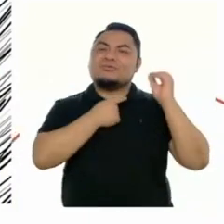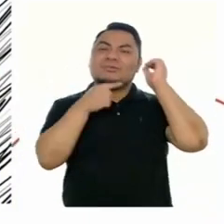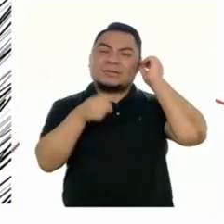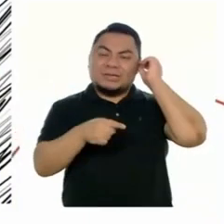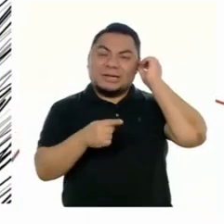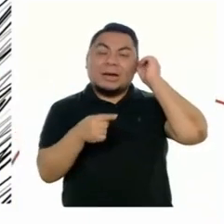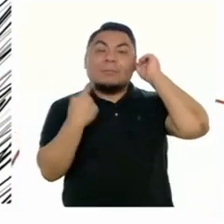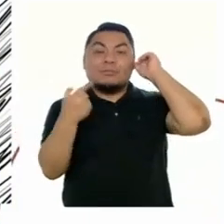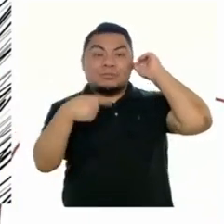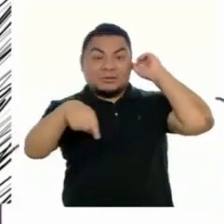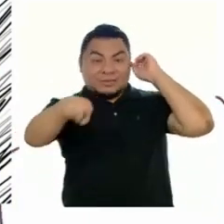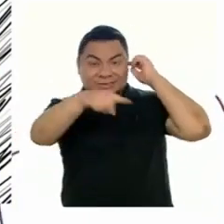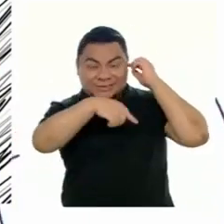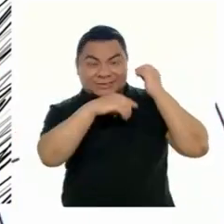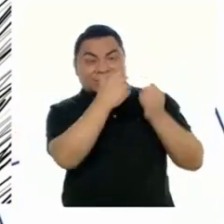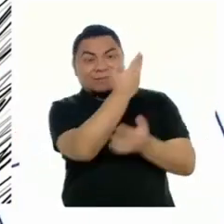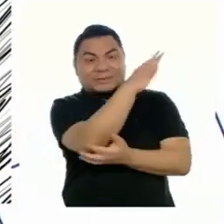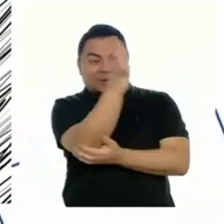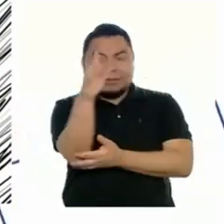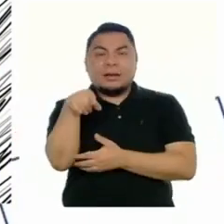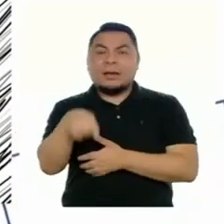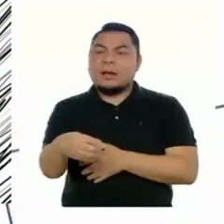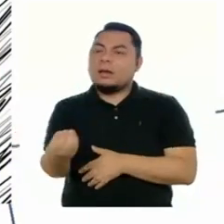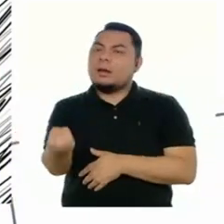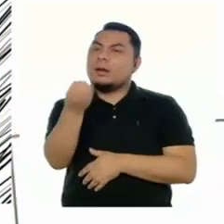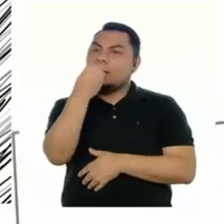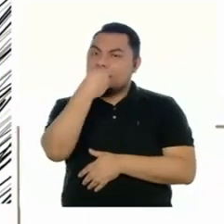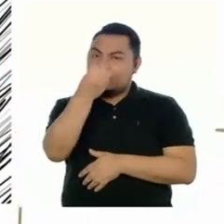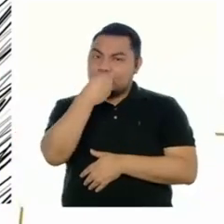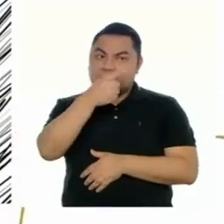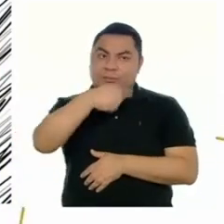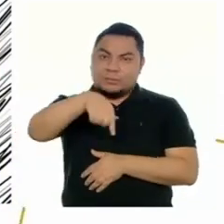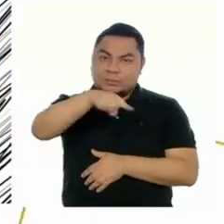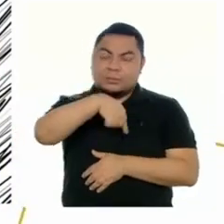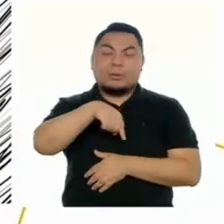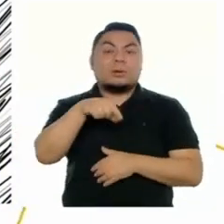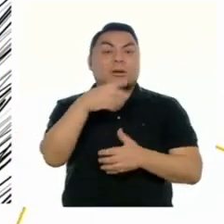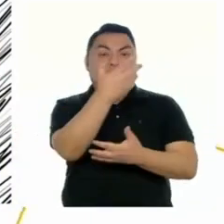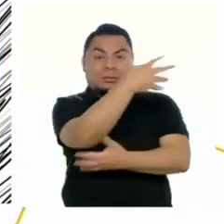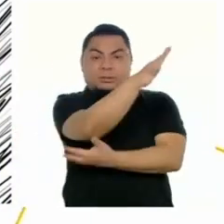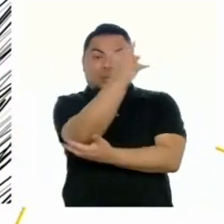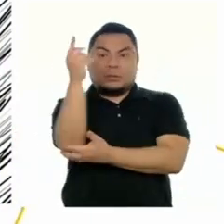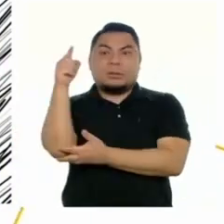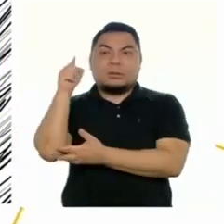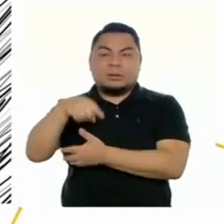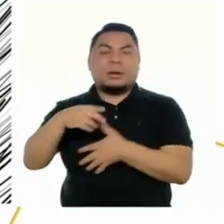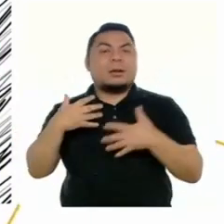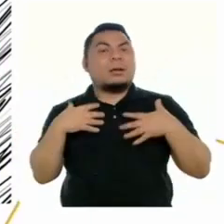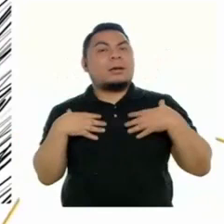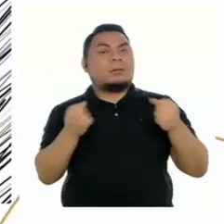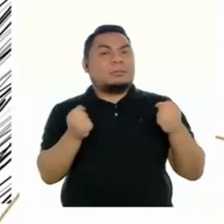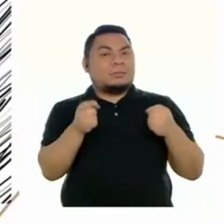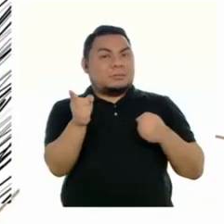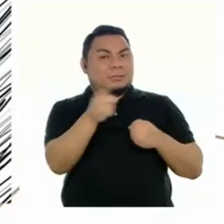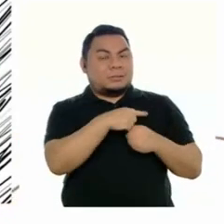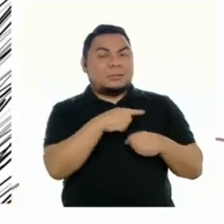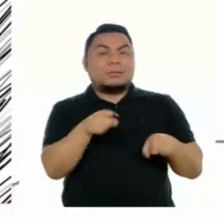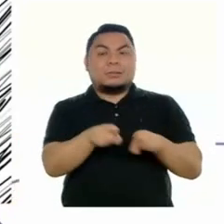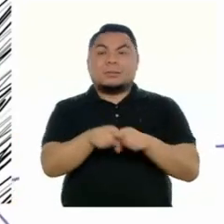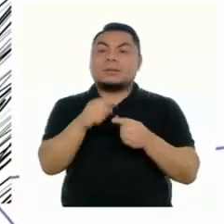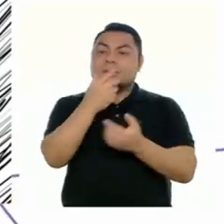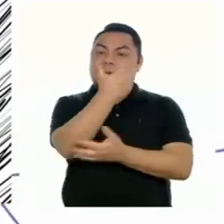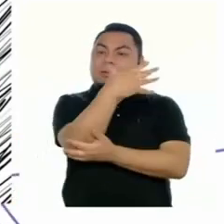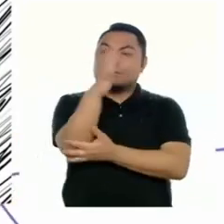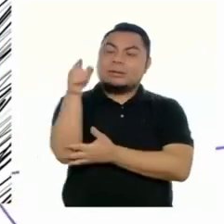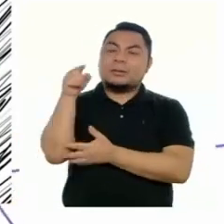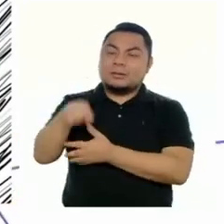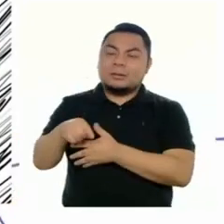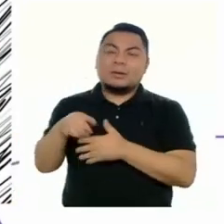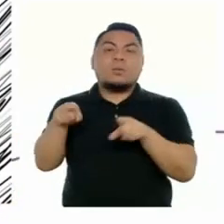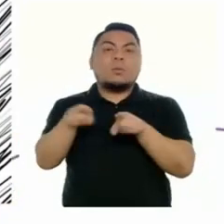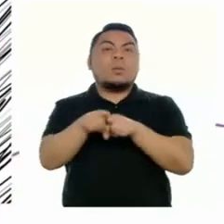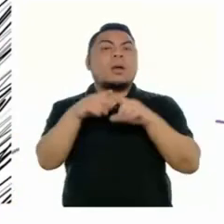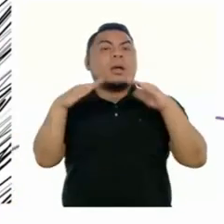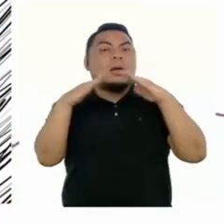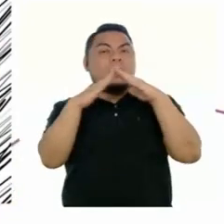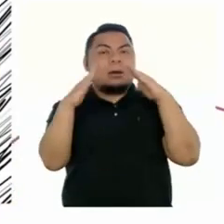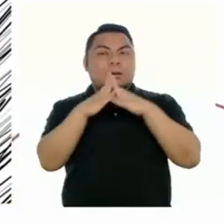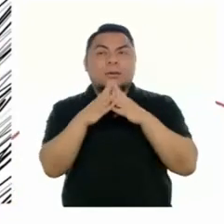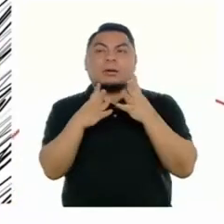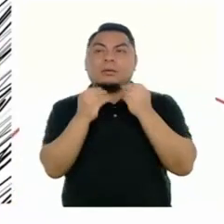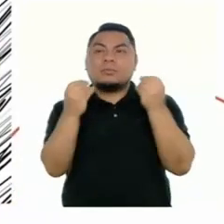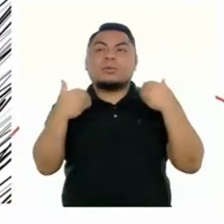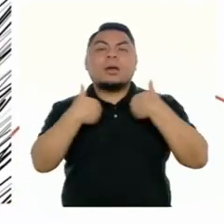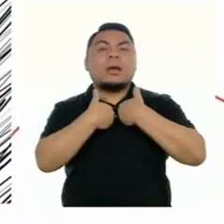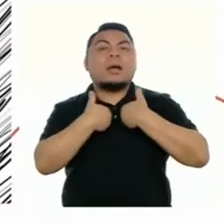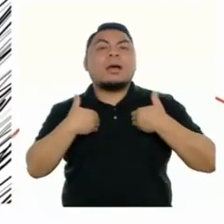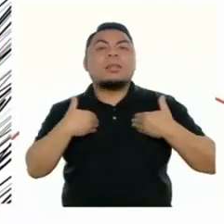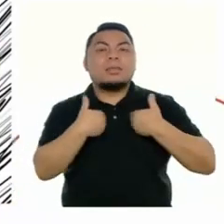ellos, pues los bosques nos alimentan. Los bosques nos curan. Los bosques son nuestro hogar y el de